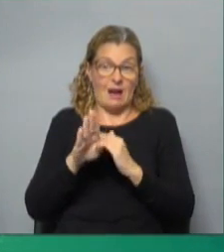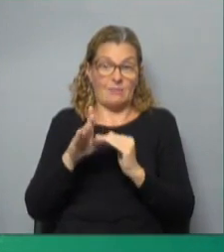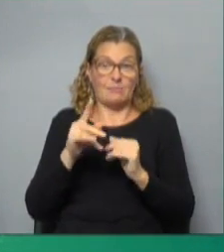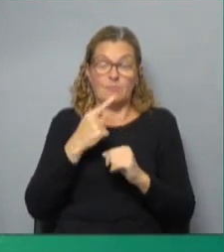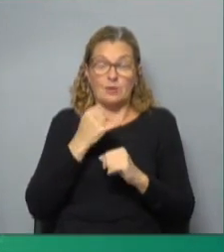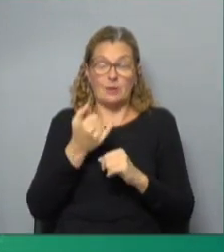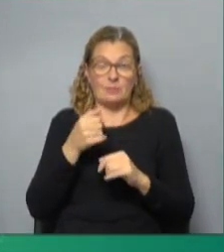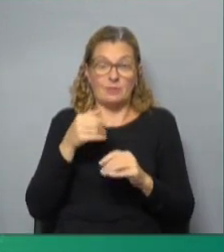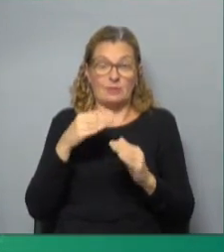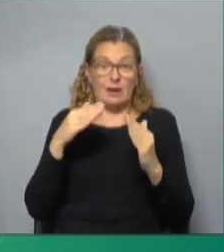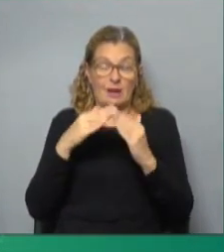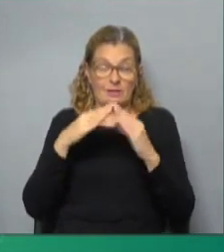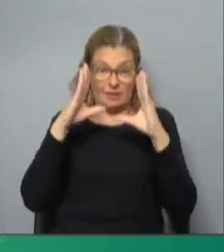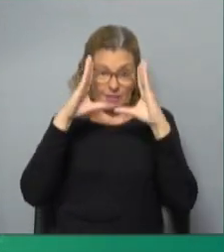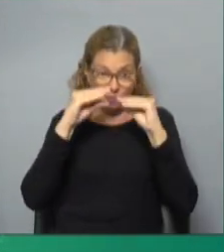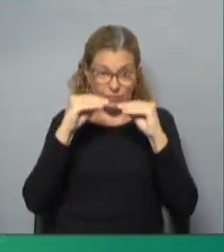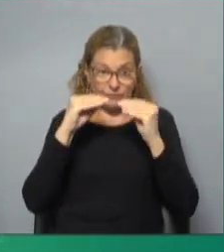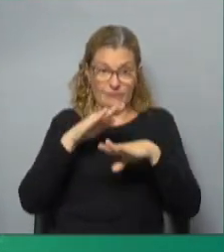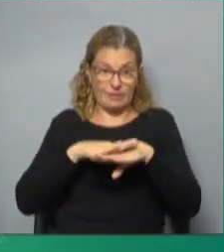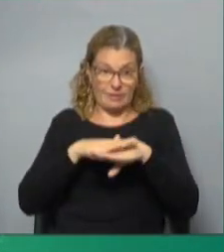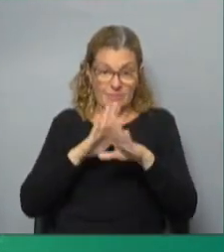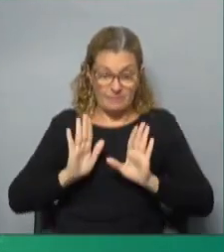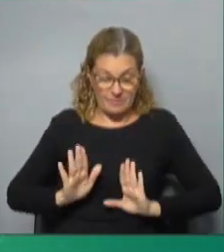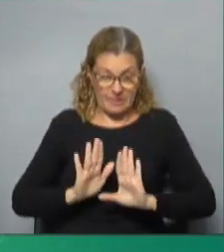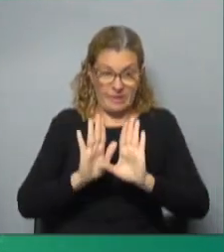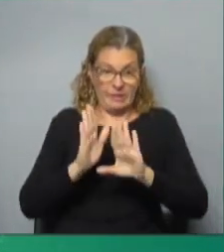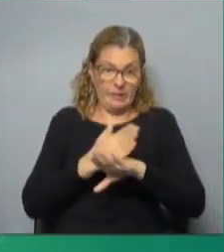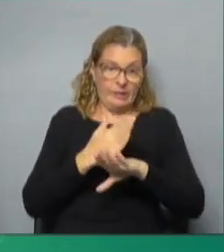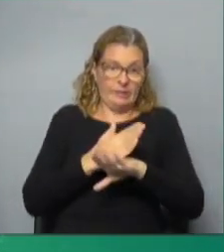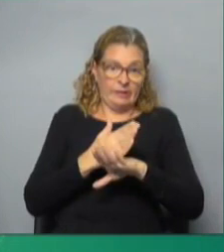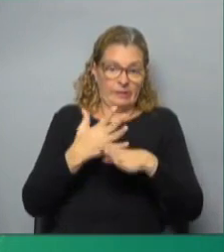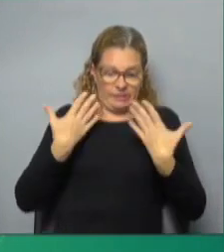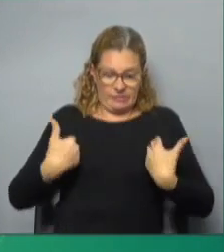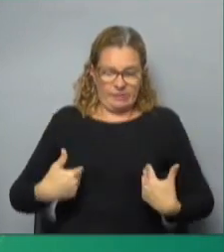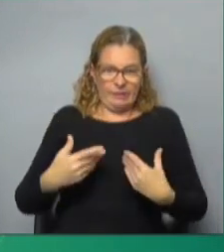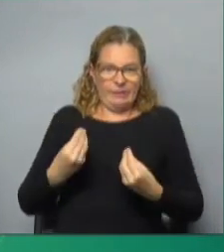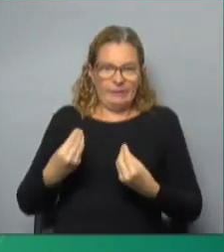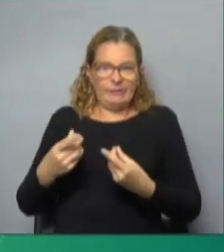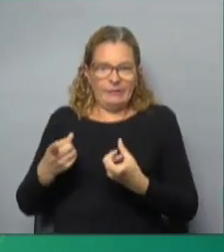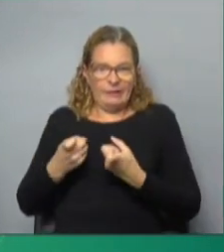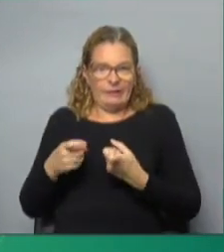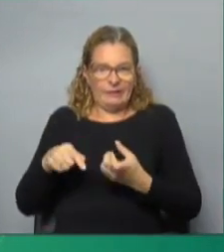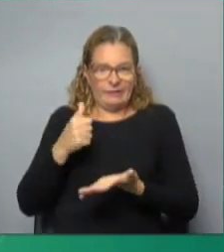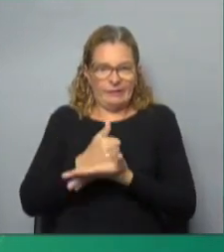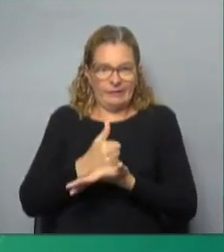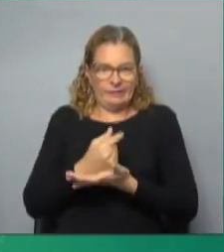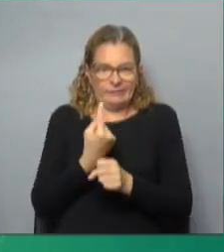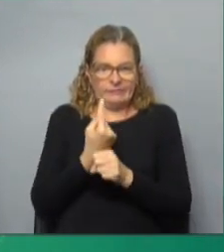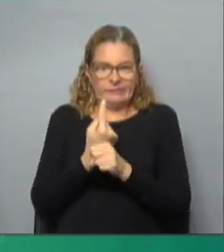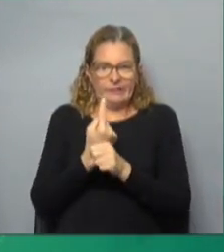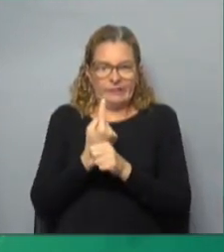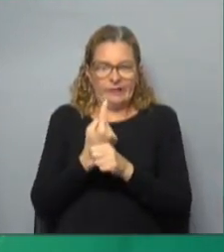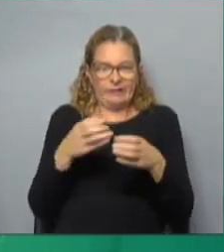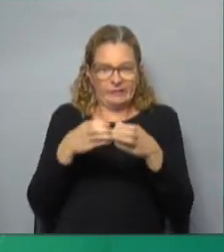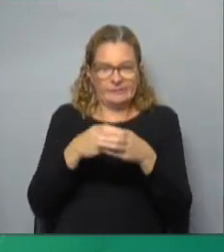hacer en la noche eso quiere decir básicamente en preparación y equipamiento está si está eso en principio el